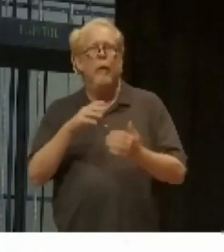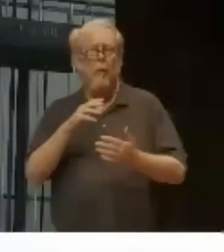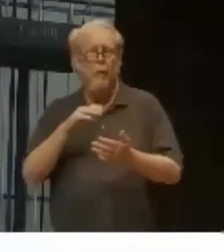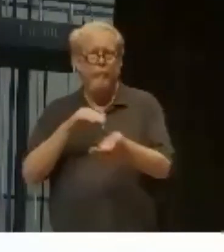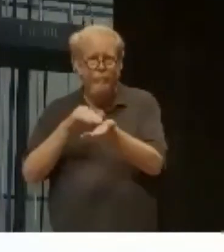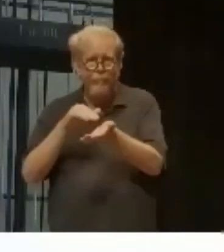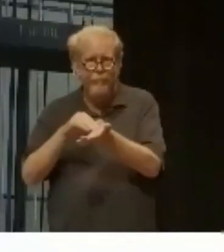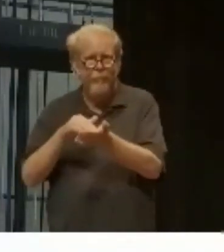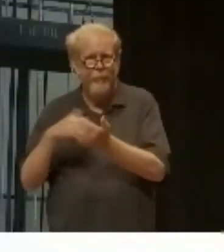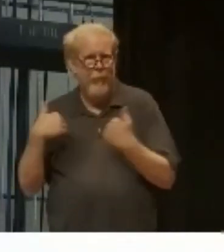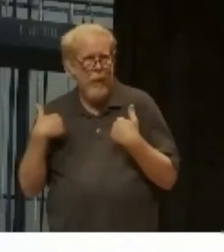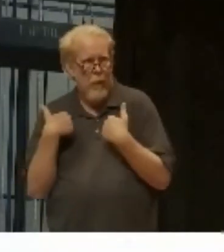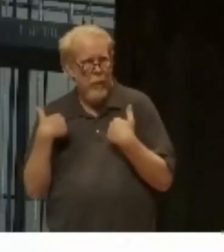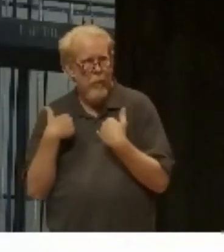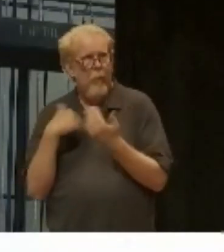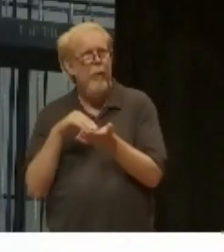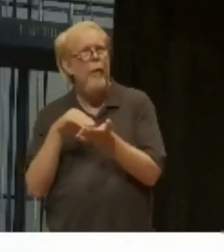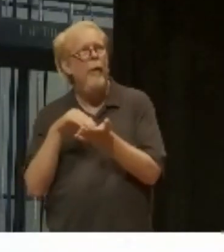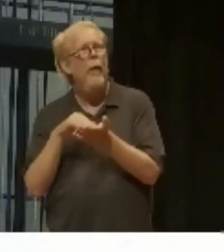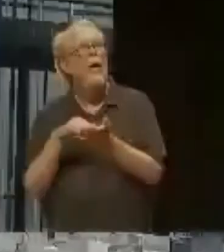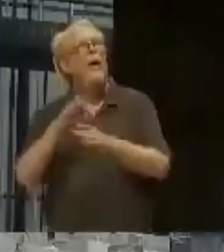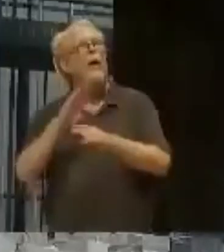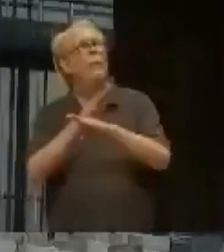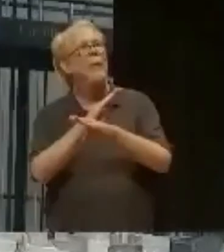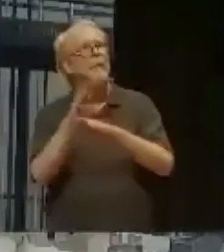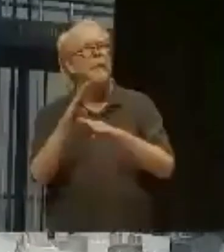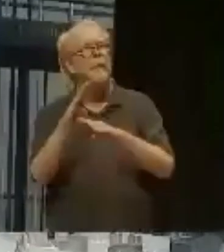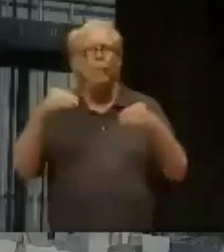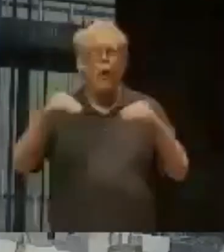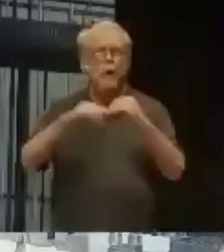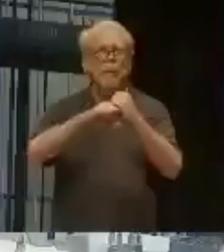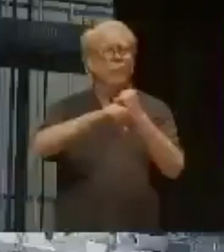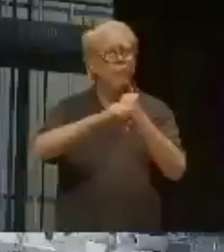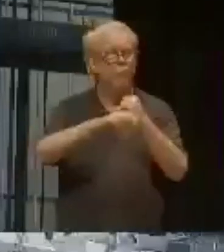culinarias, ciencia veterinaria y plantas.